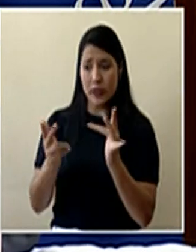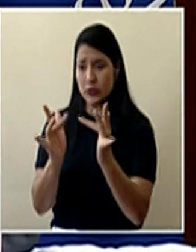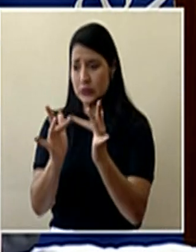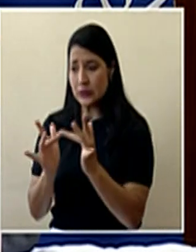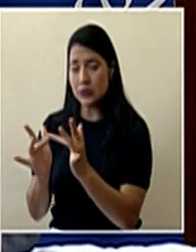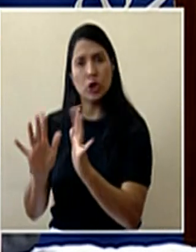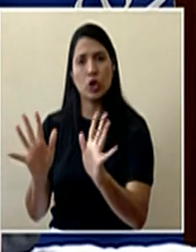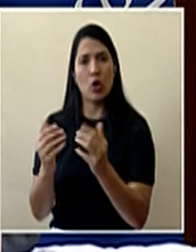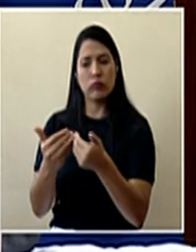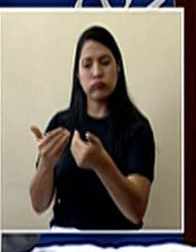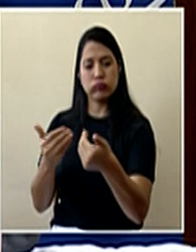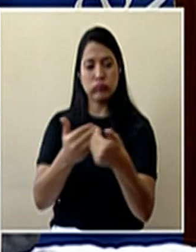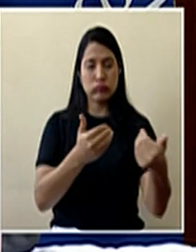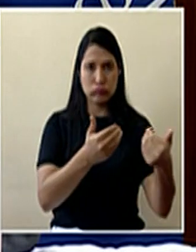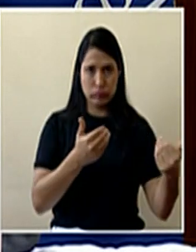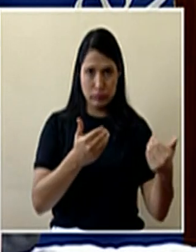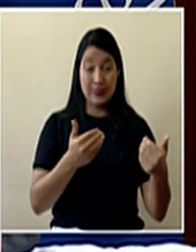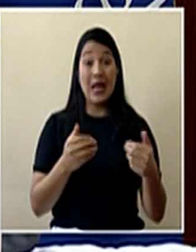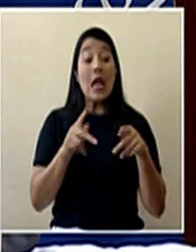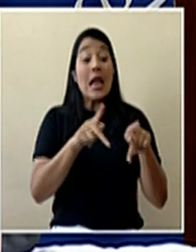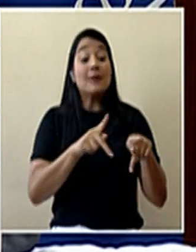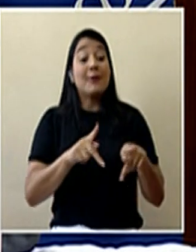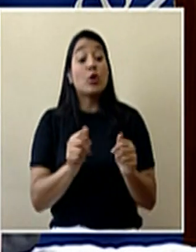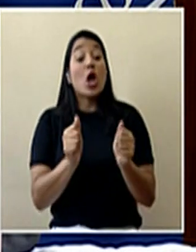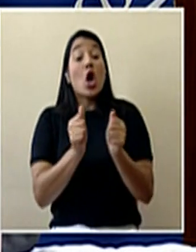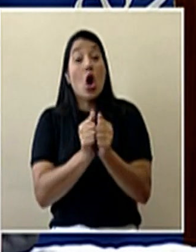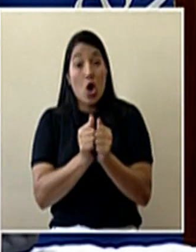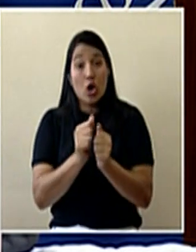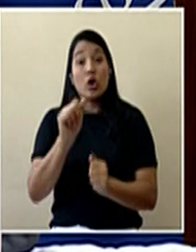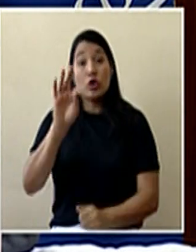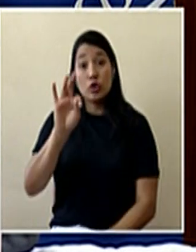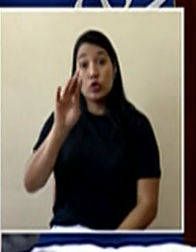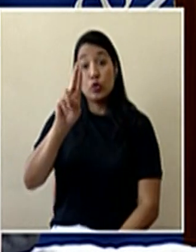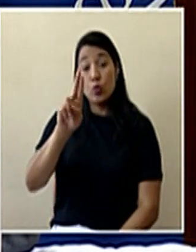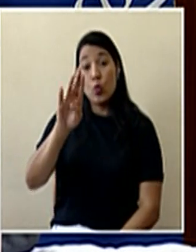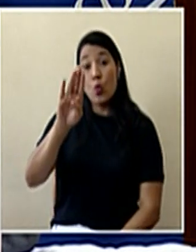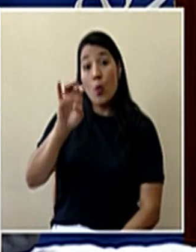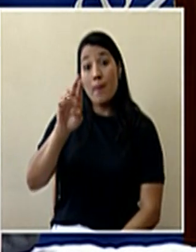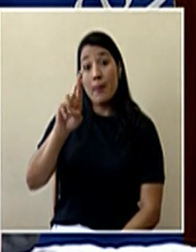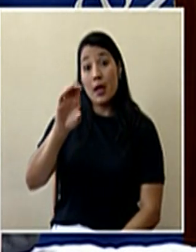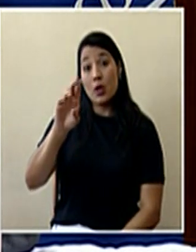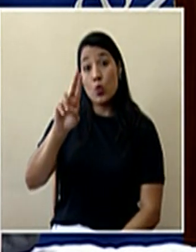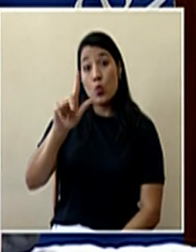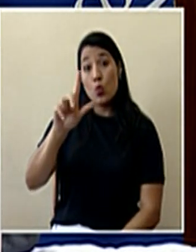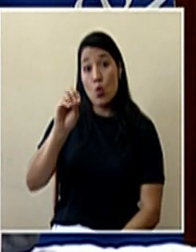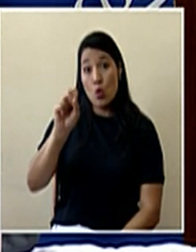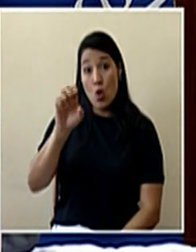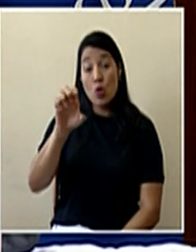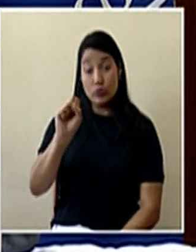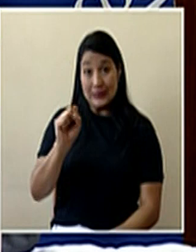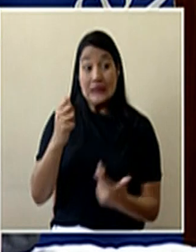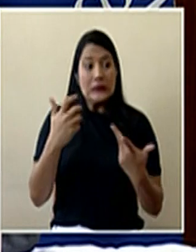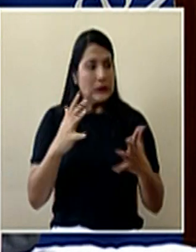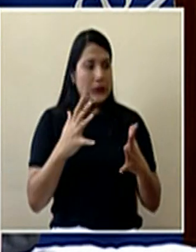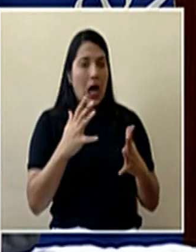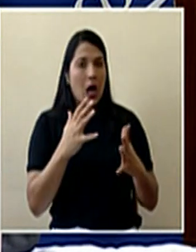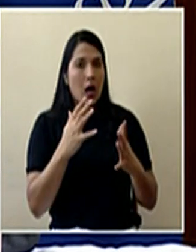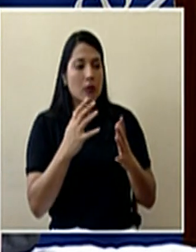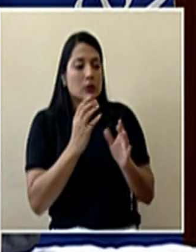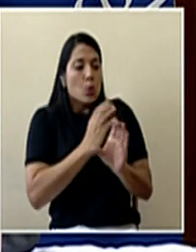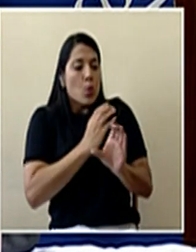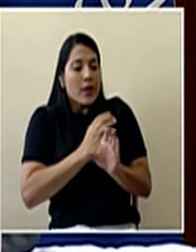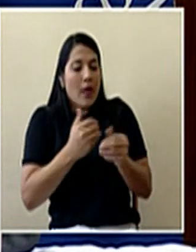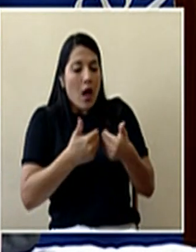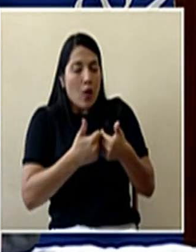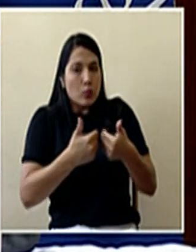con tuberculosis que se han identificado están controlados y tienen todos los parámetros en este momento bajo reporte en el